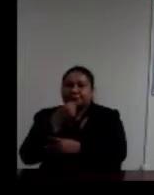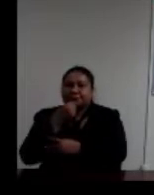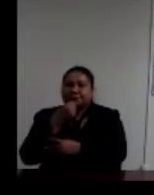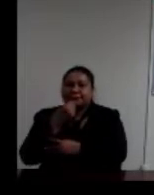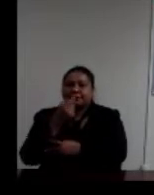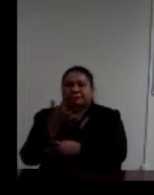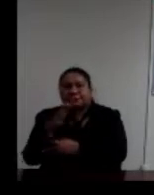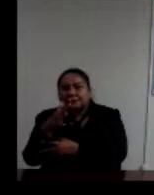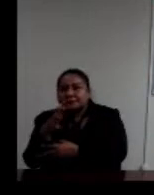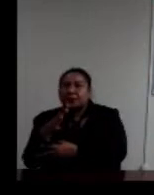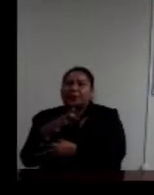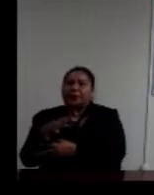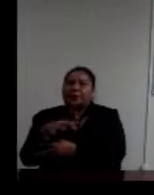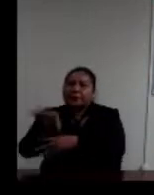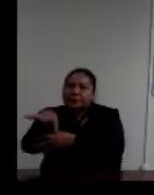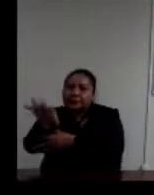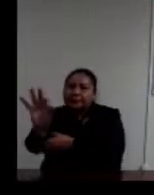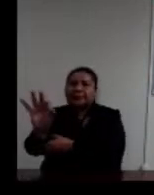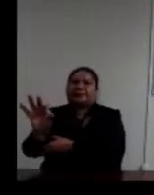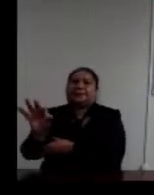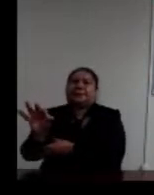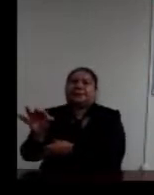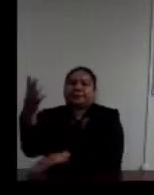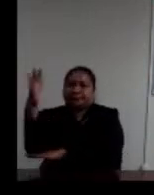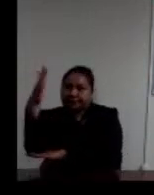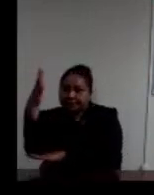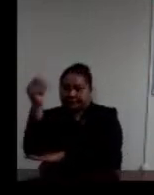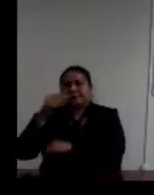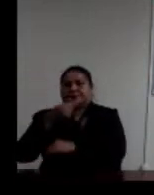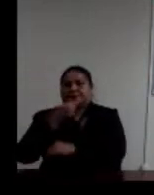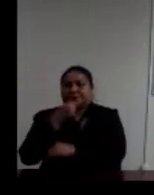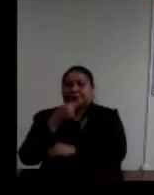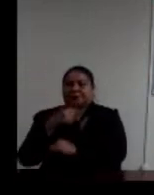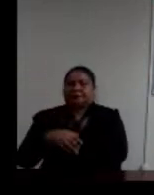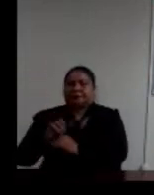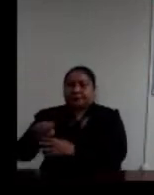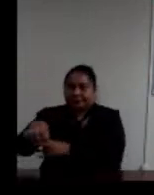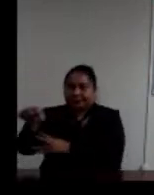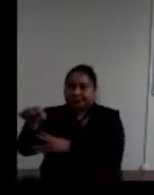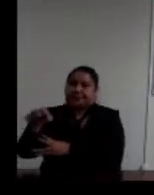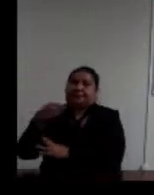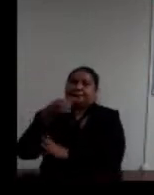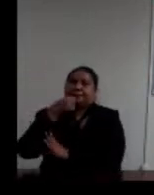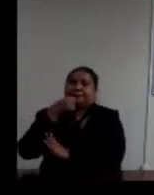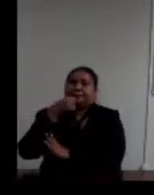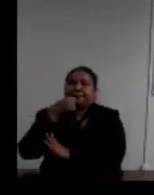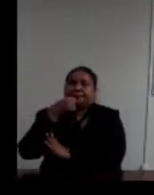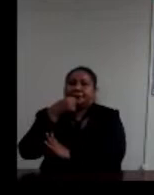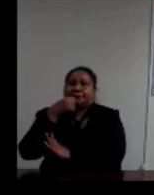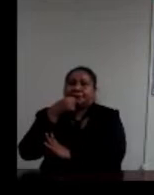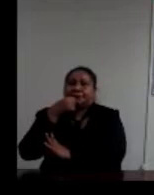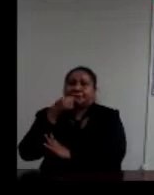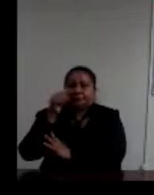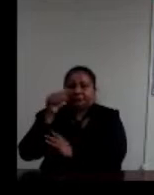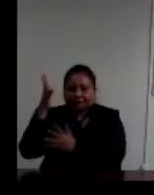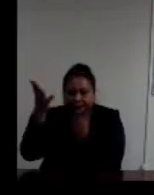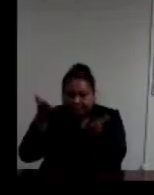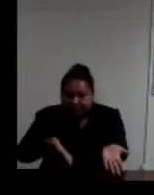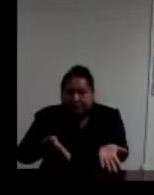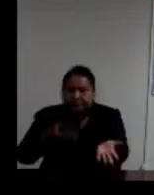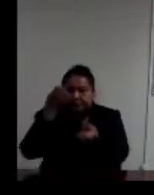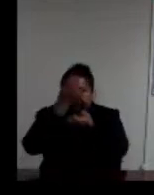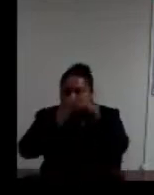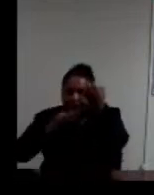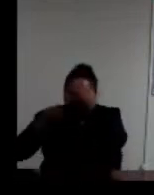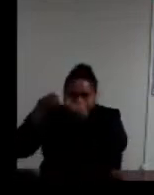niños preescolares o escolares, ¿sí? Es la etapa en que los niños llegan principalmente a